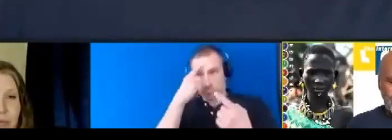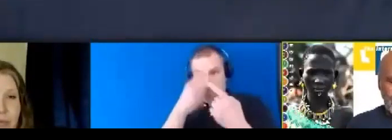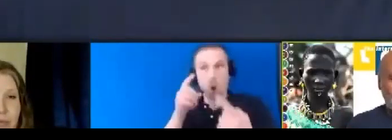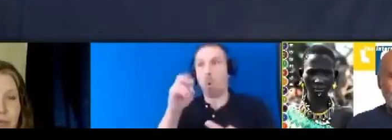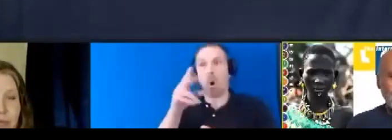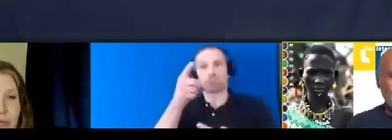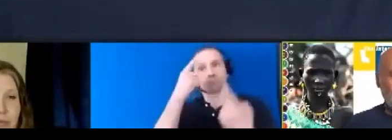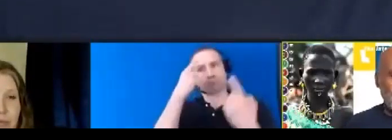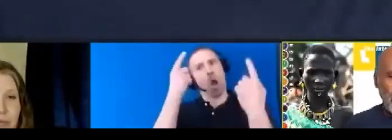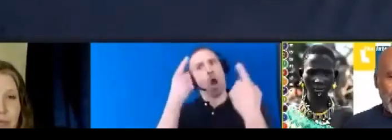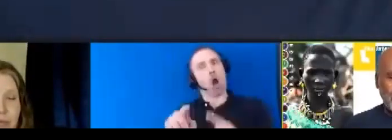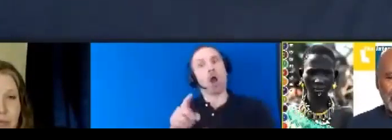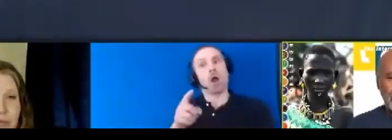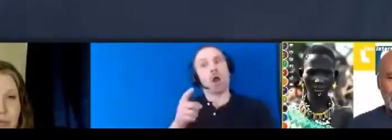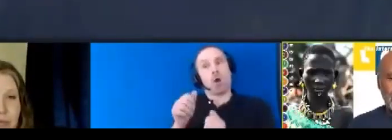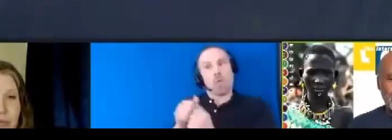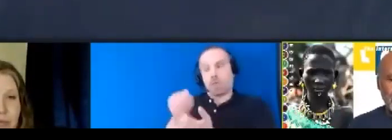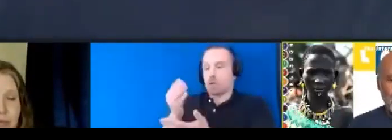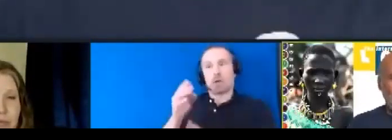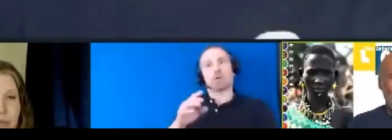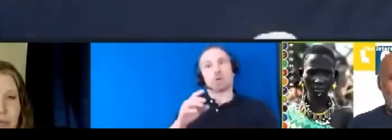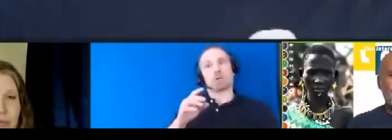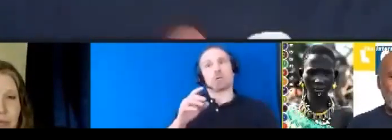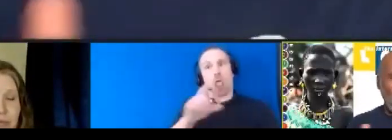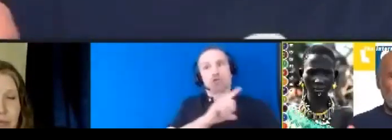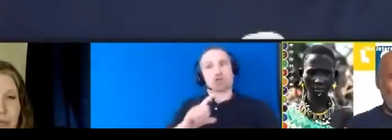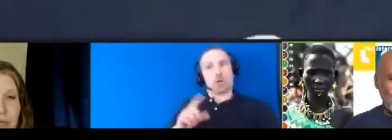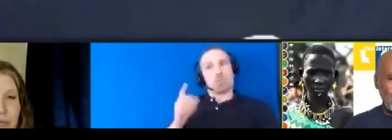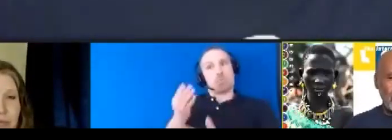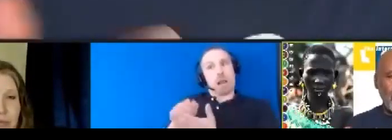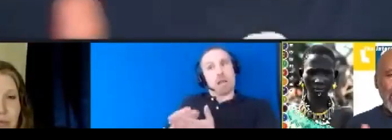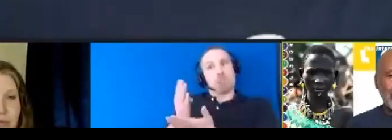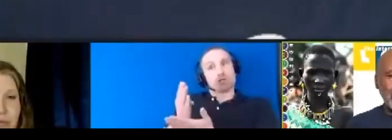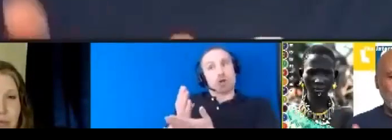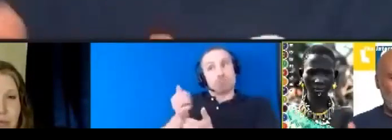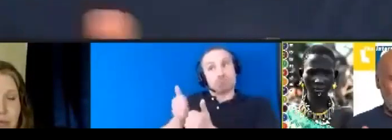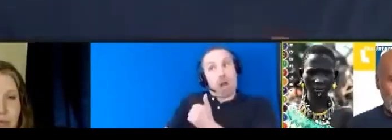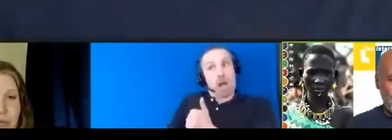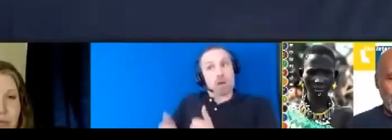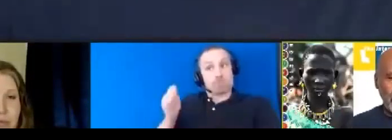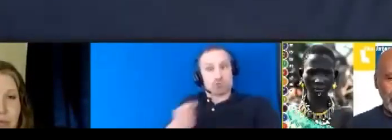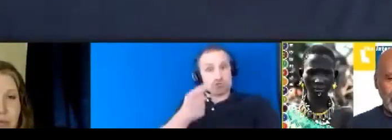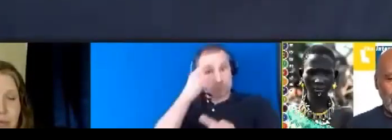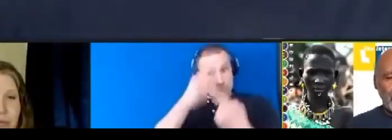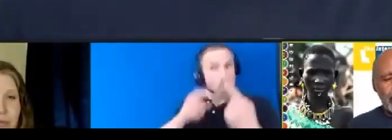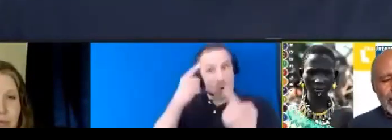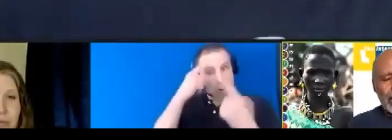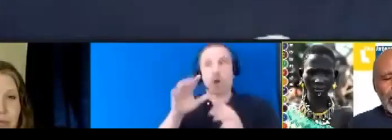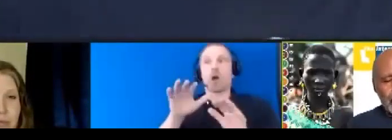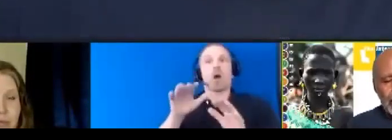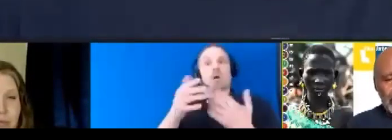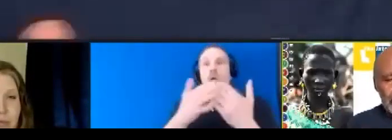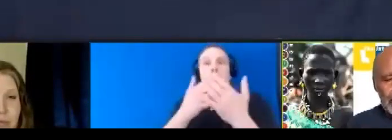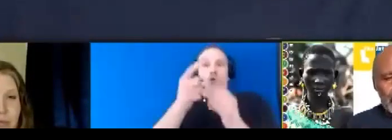esté viendo estén de acuerdo o no estén de acuerdo con éste las finanzas que han sido pasadas